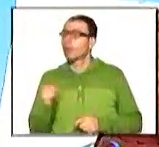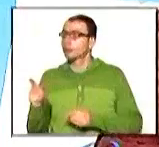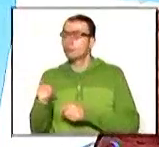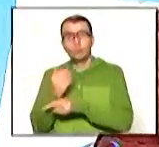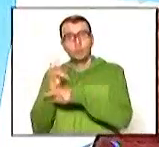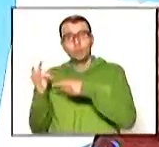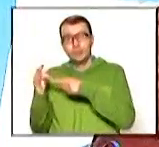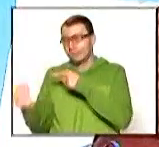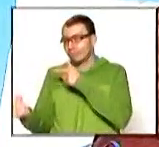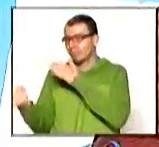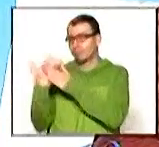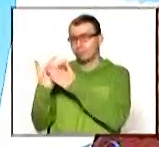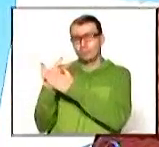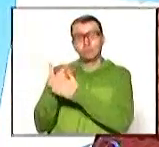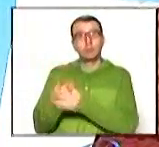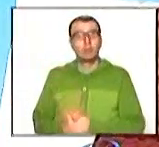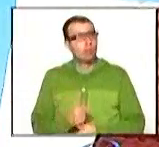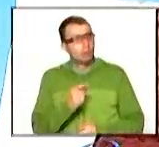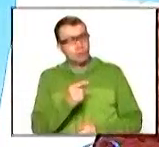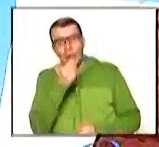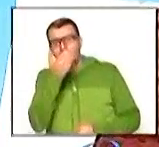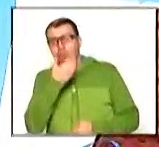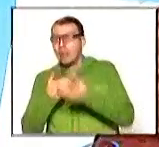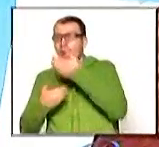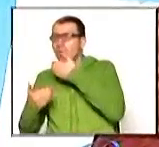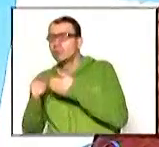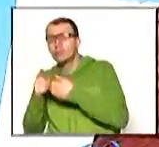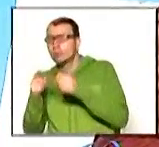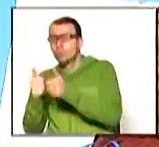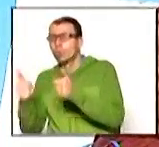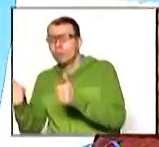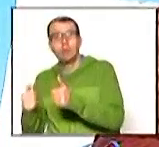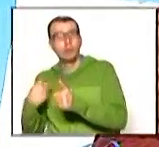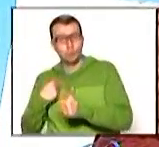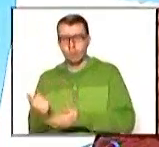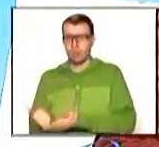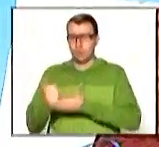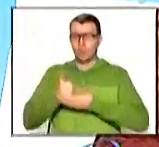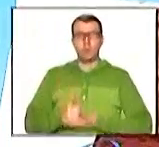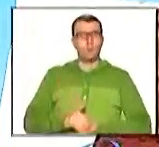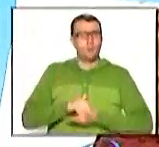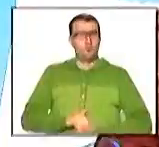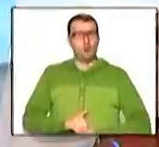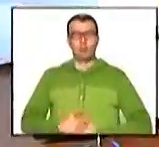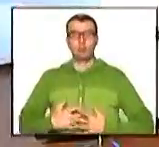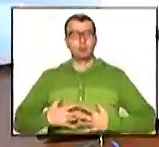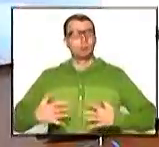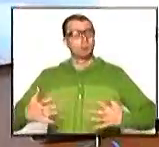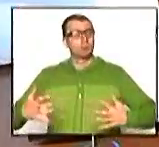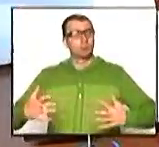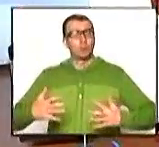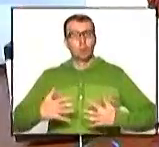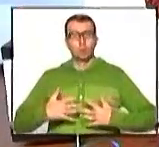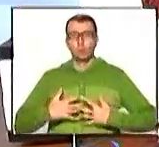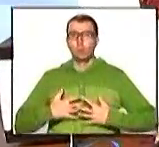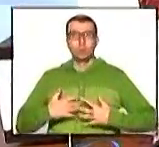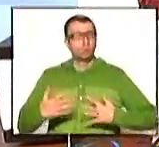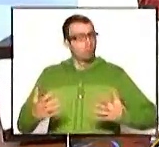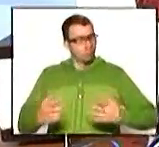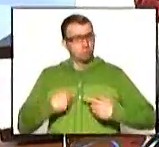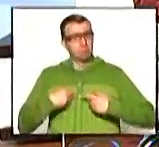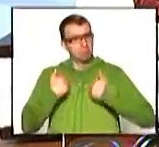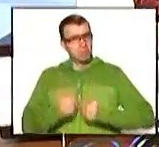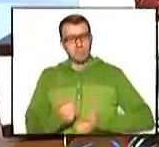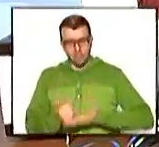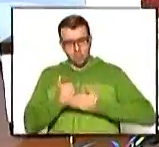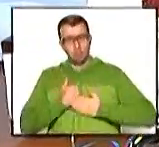por Twitter. ¿Qué frutas son buenas para fortalecer el sistema respiratorio? Bueno,